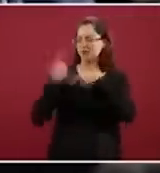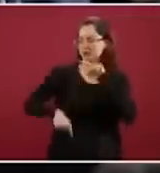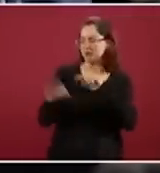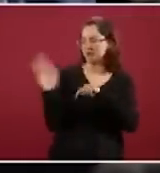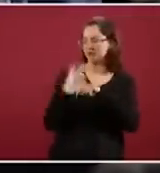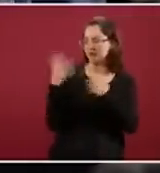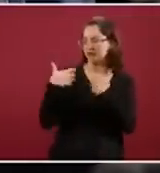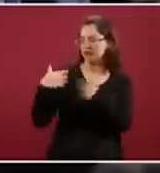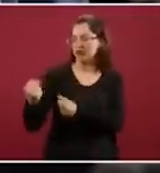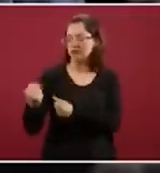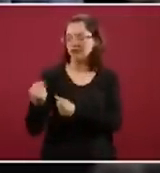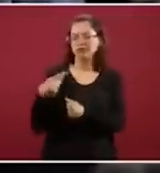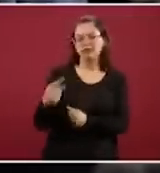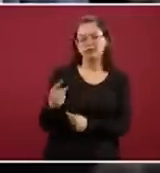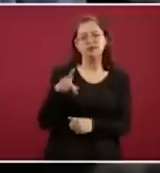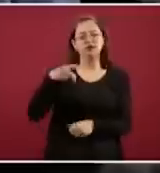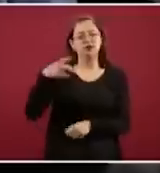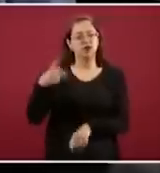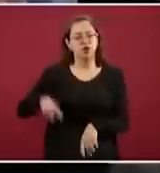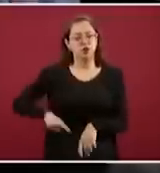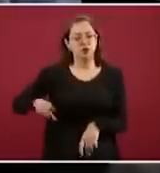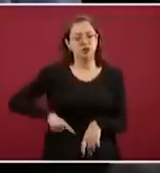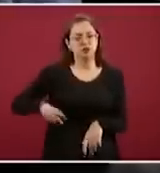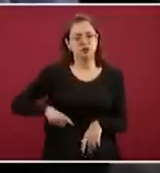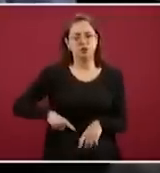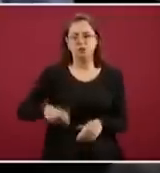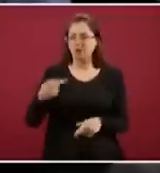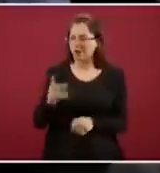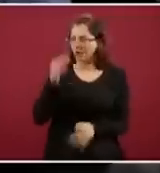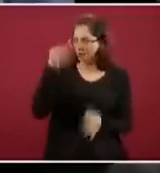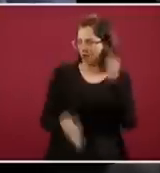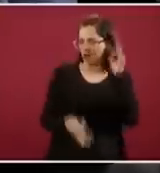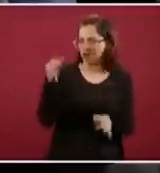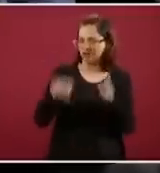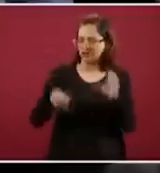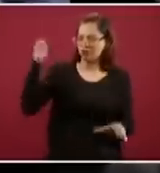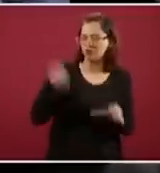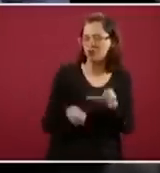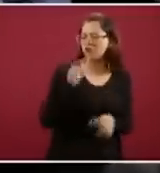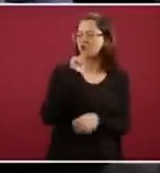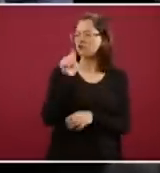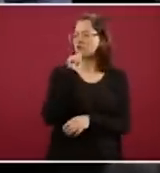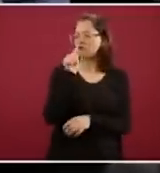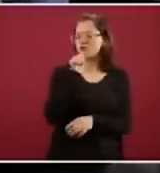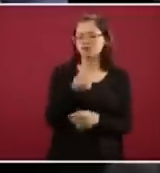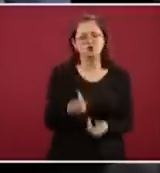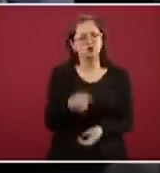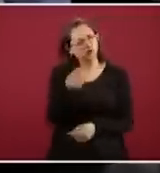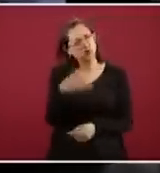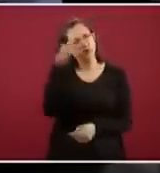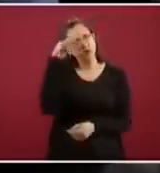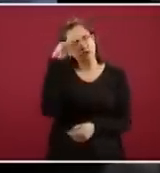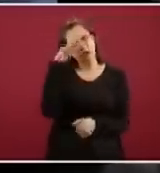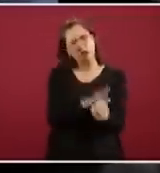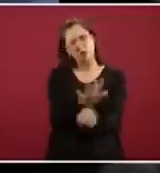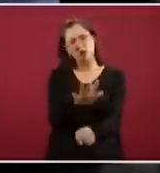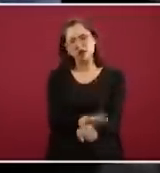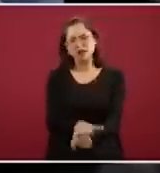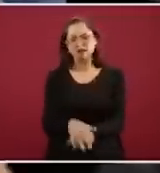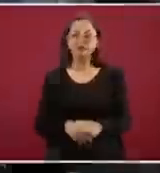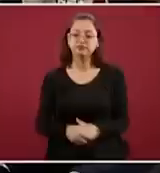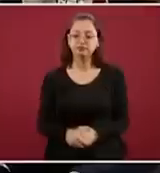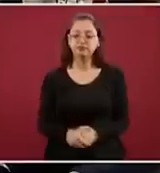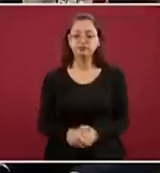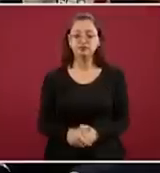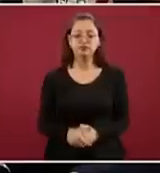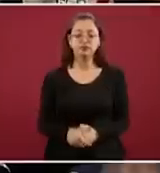o apropiados por parte del Estado antes de que termine los juicios. ¿Qué piensa sobre este tema?